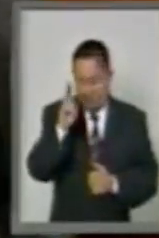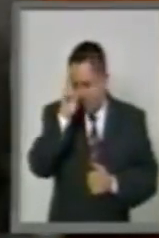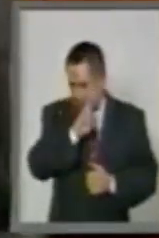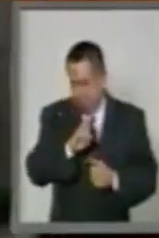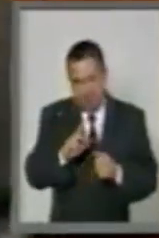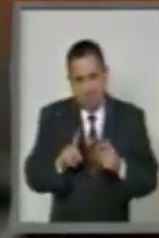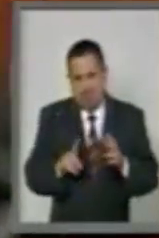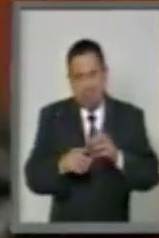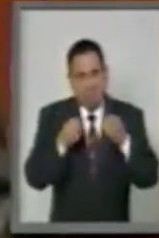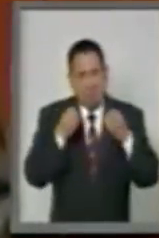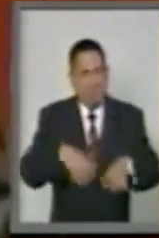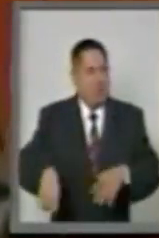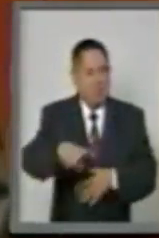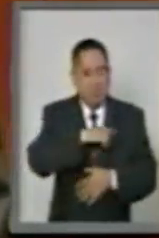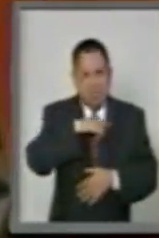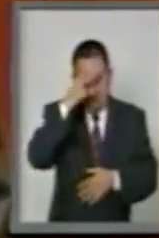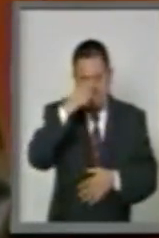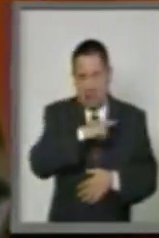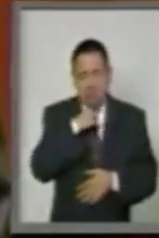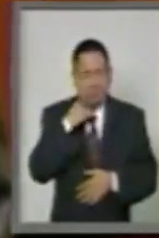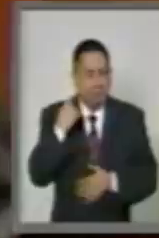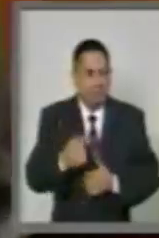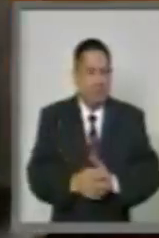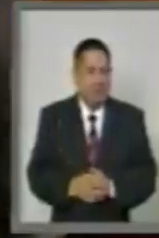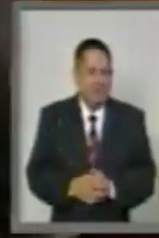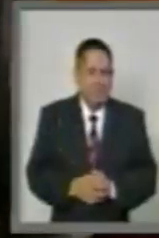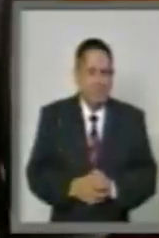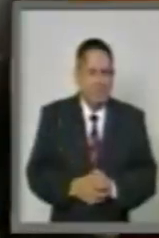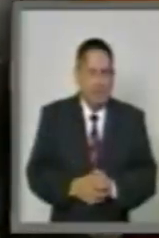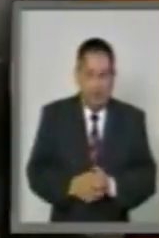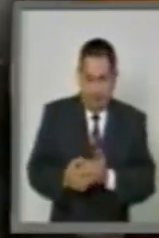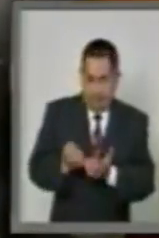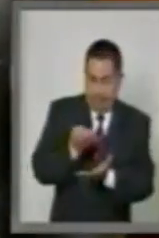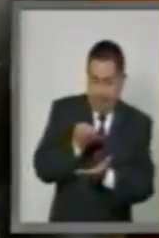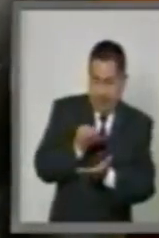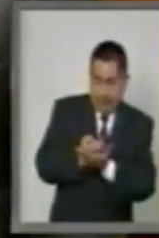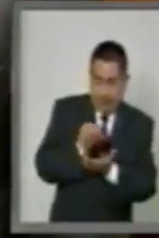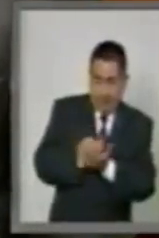daño a todos los mexicanos. La economía